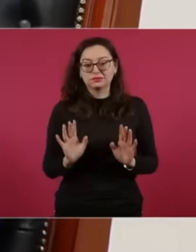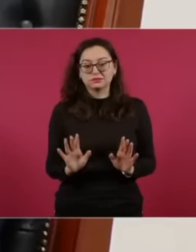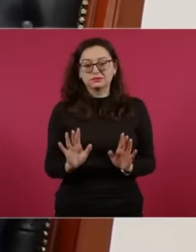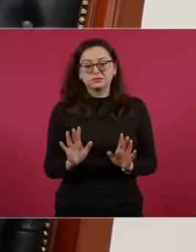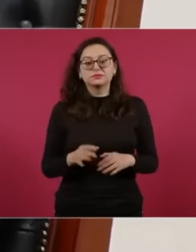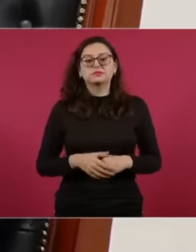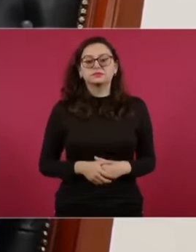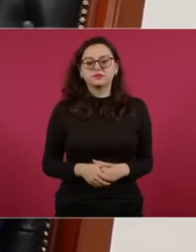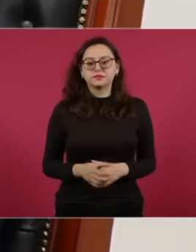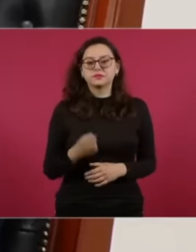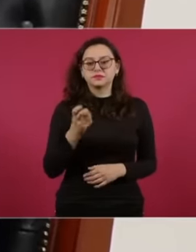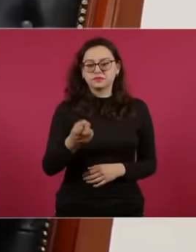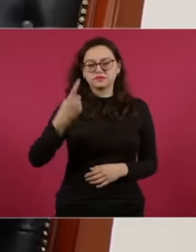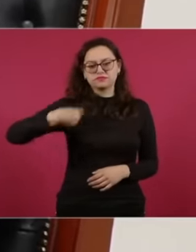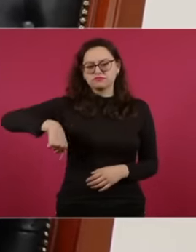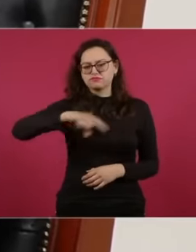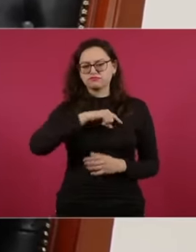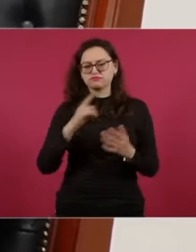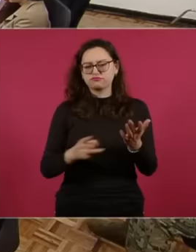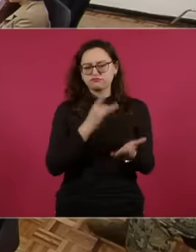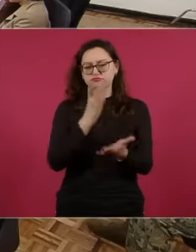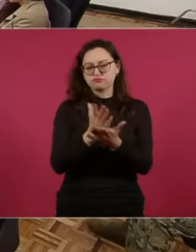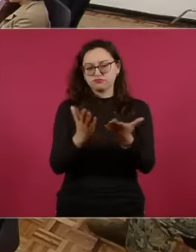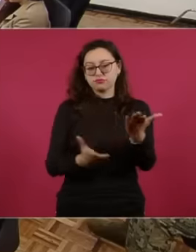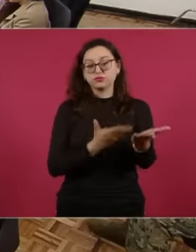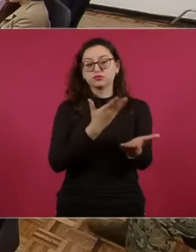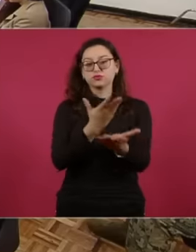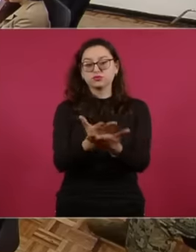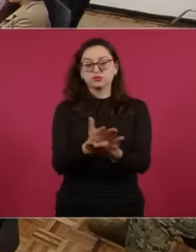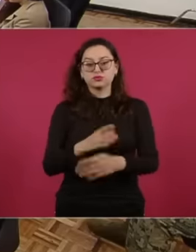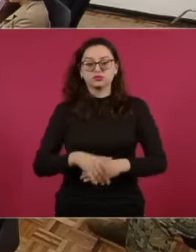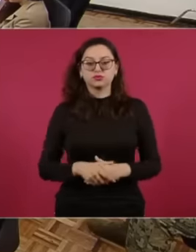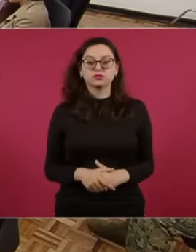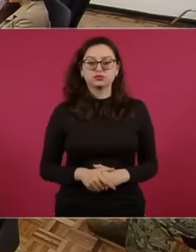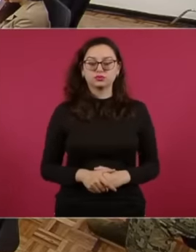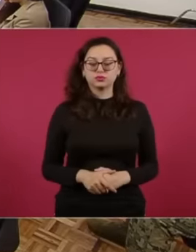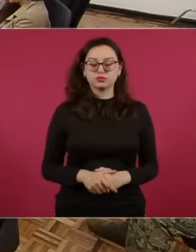Entonces, eso es lo que pedimos. ¿Qué tanto esta posición